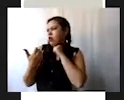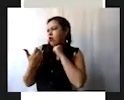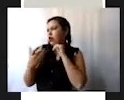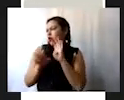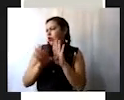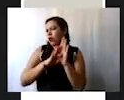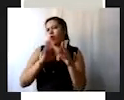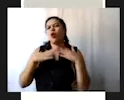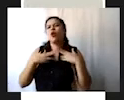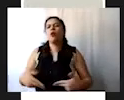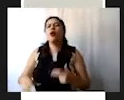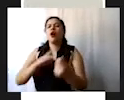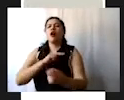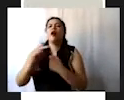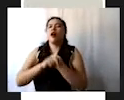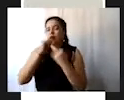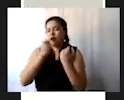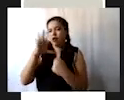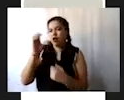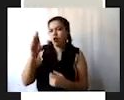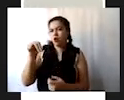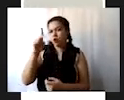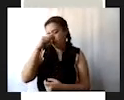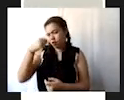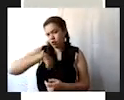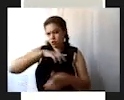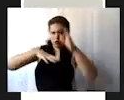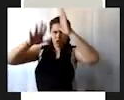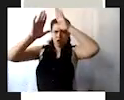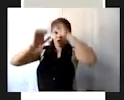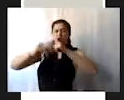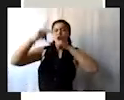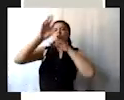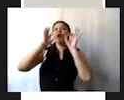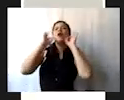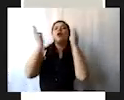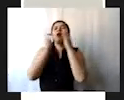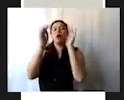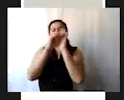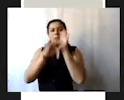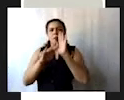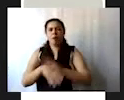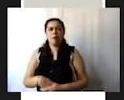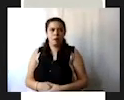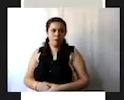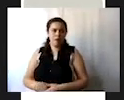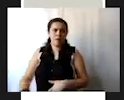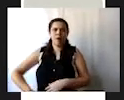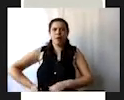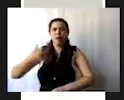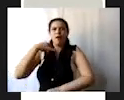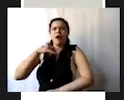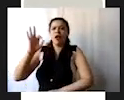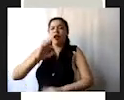país, como la misma ONU para ponernos de acuerdo y trabajar sobre un mismo esquema? Otra vez, es el primer intento, quizá haya formas